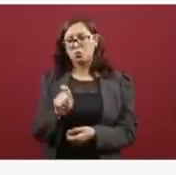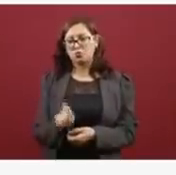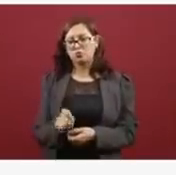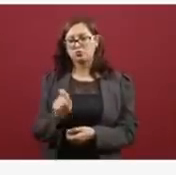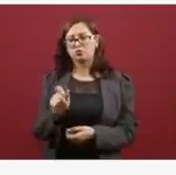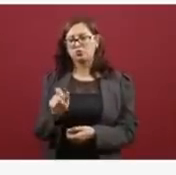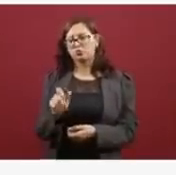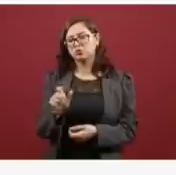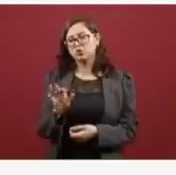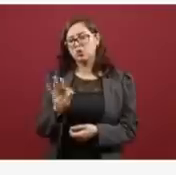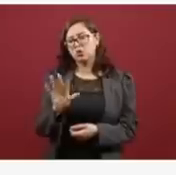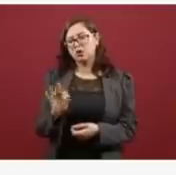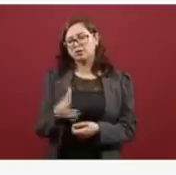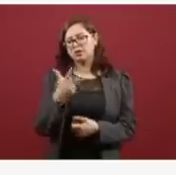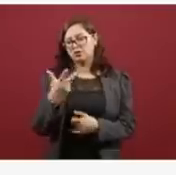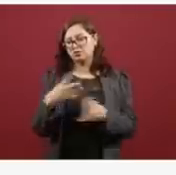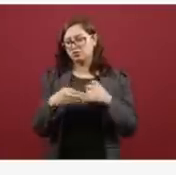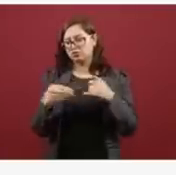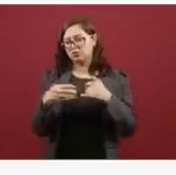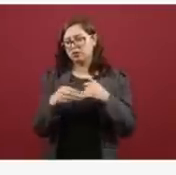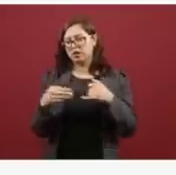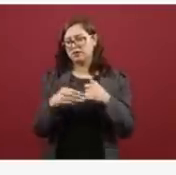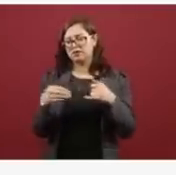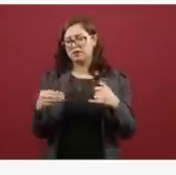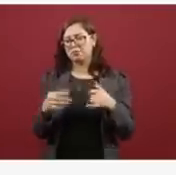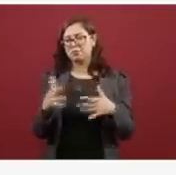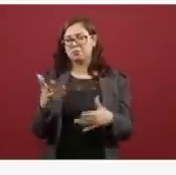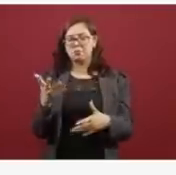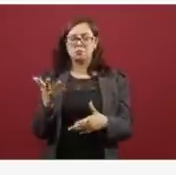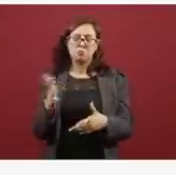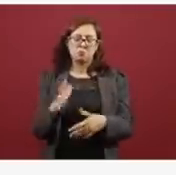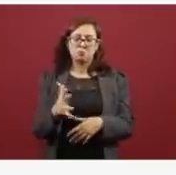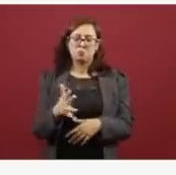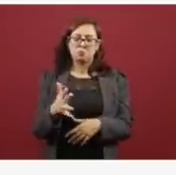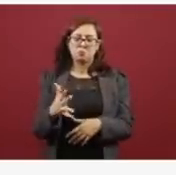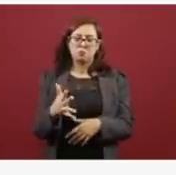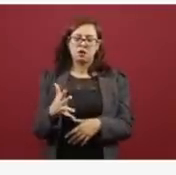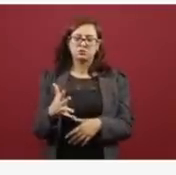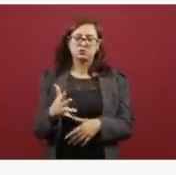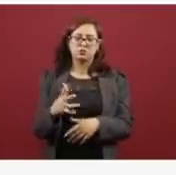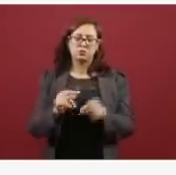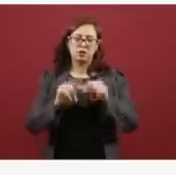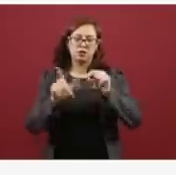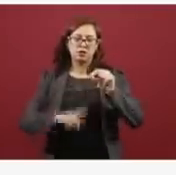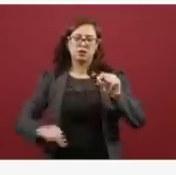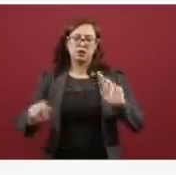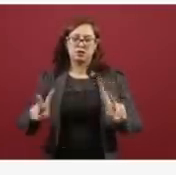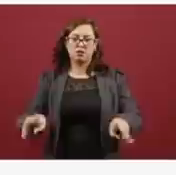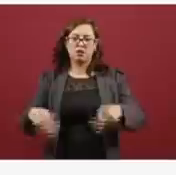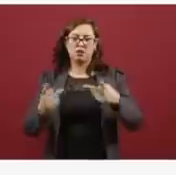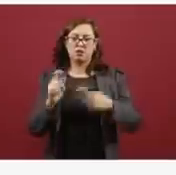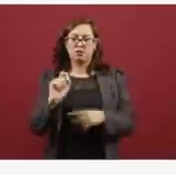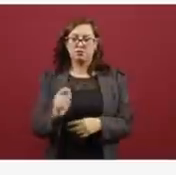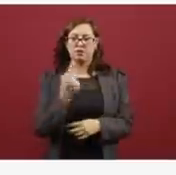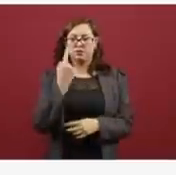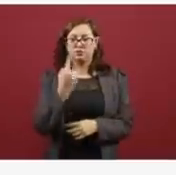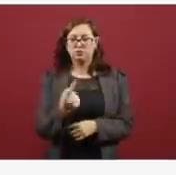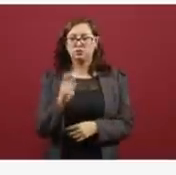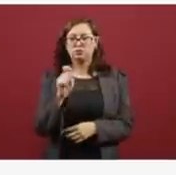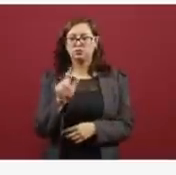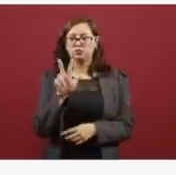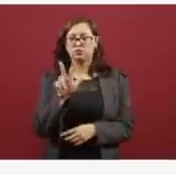sentaba un peso 48 centavos al litro con un precio promedio de 20 en mexico de la premium de 21